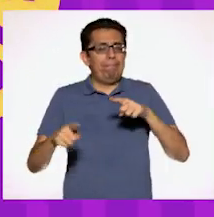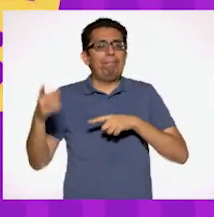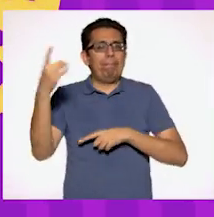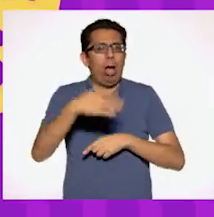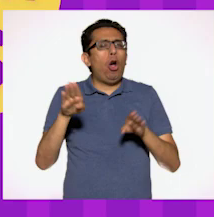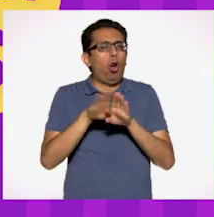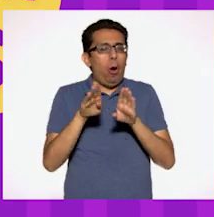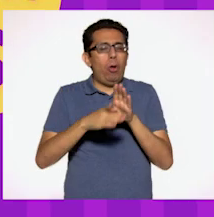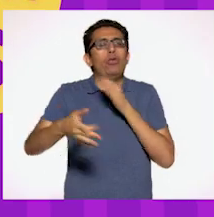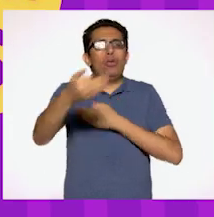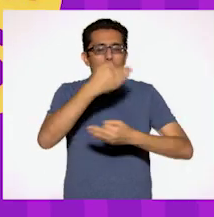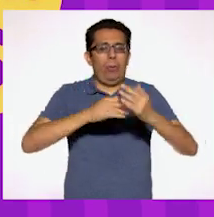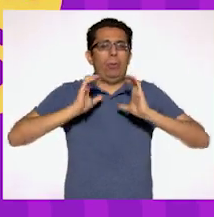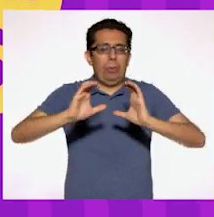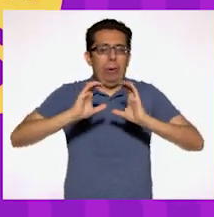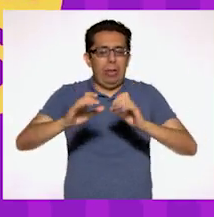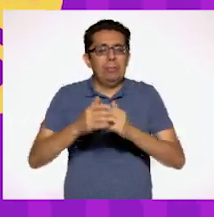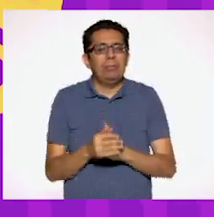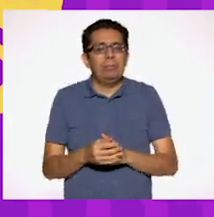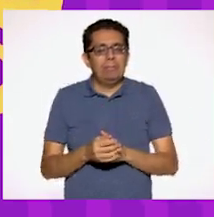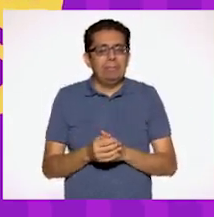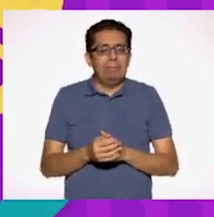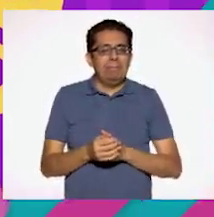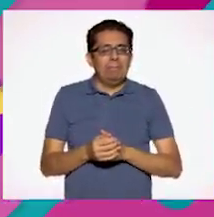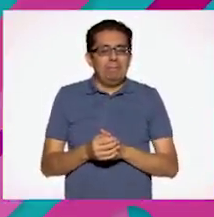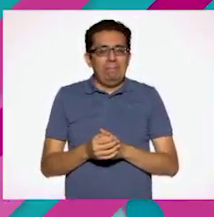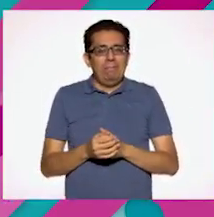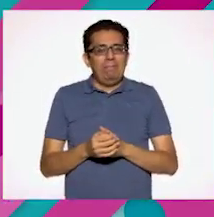unos a los otros.